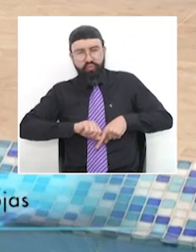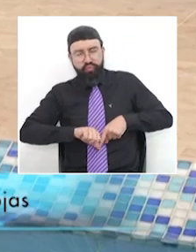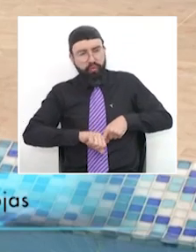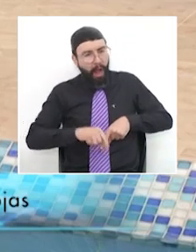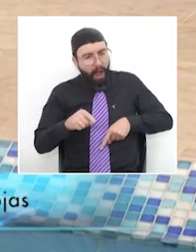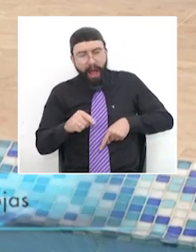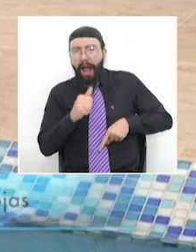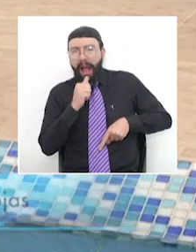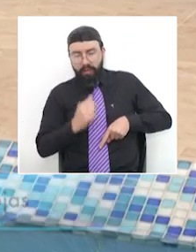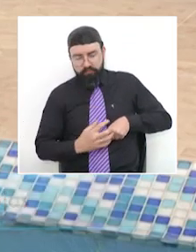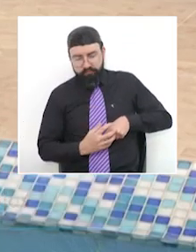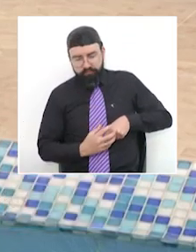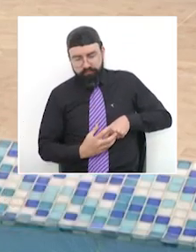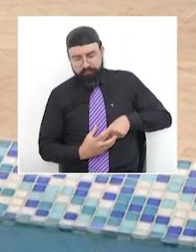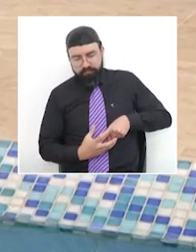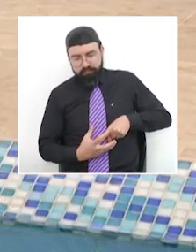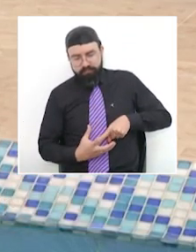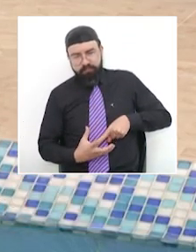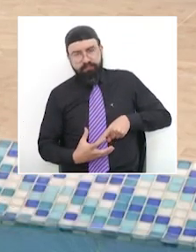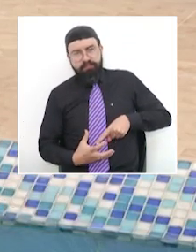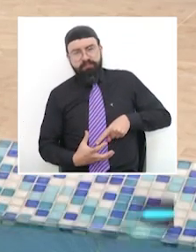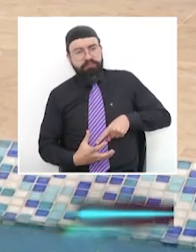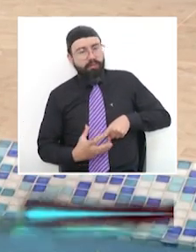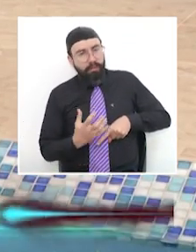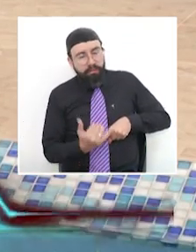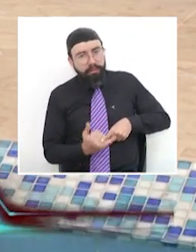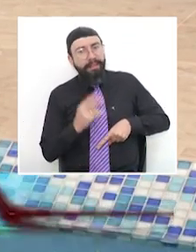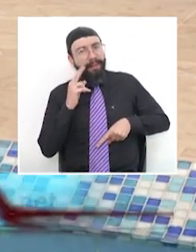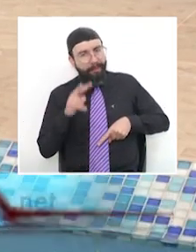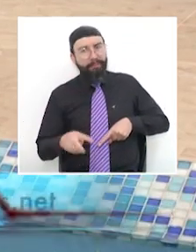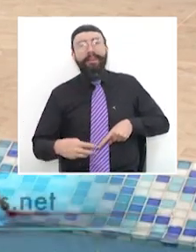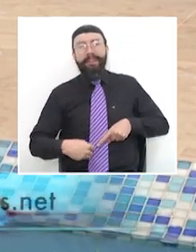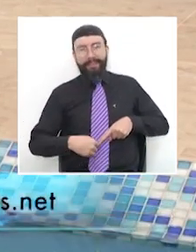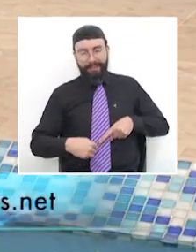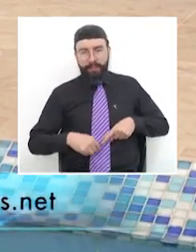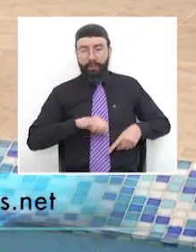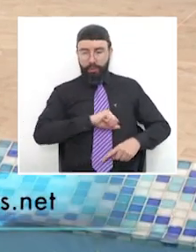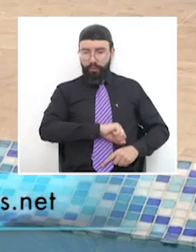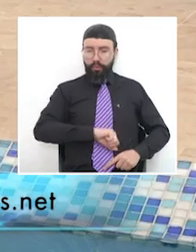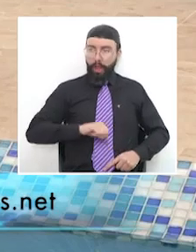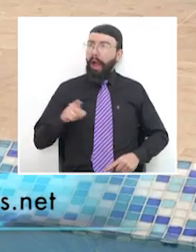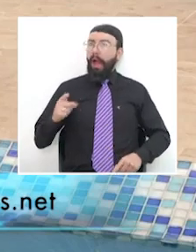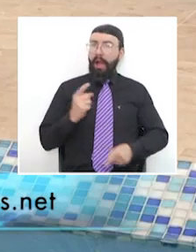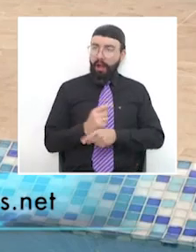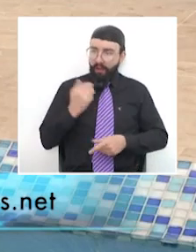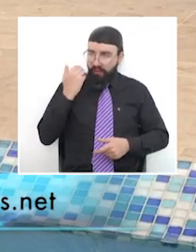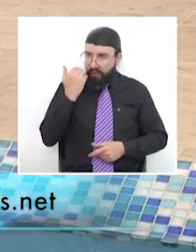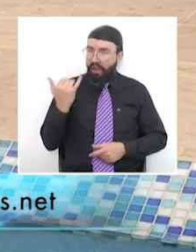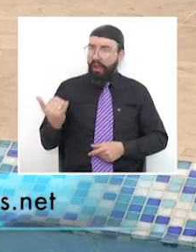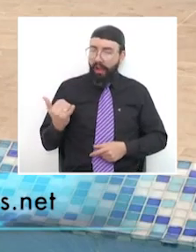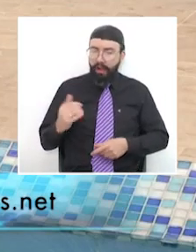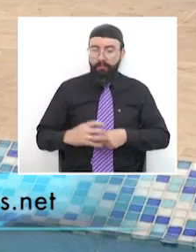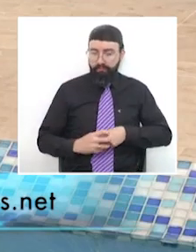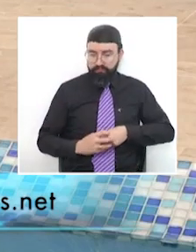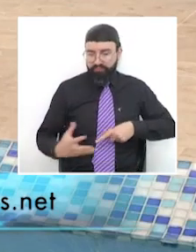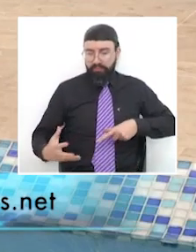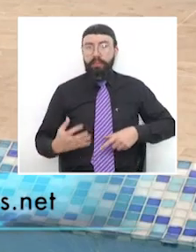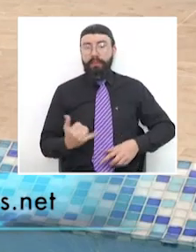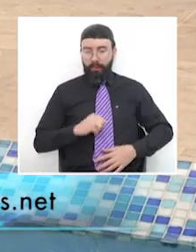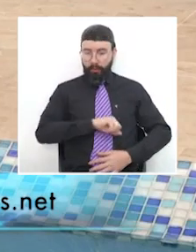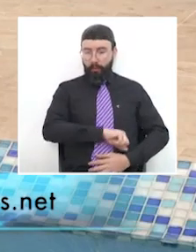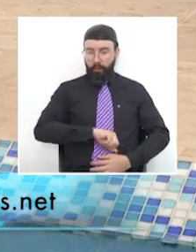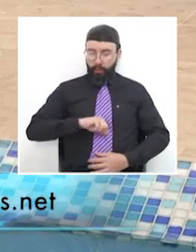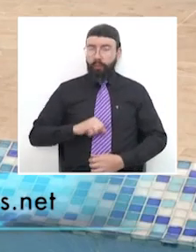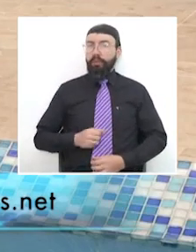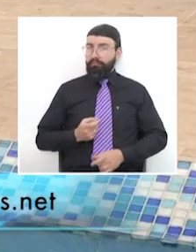líquido, las paredes engrosadas y la inflamación del apéndice. Podemos diagnosticar una apendicitis por ecografía. Y hemos tenido muchos